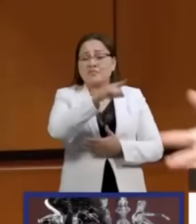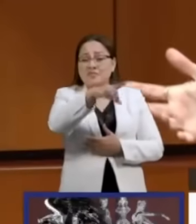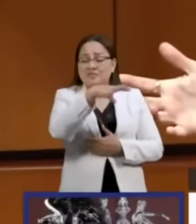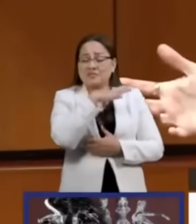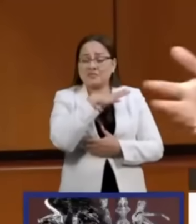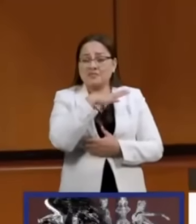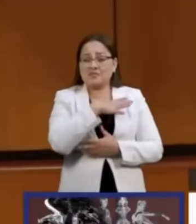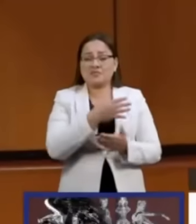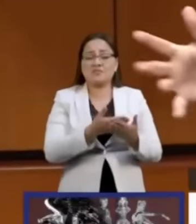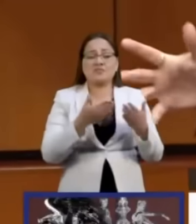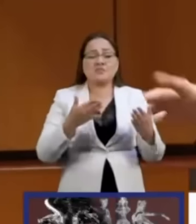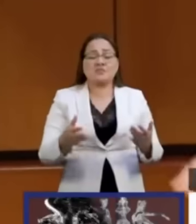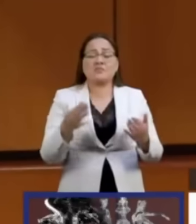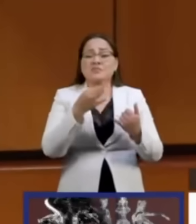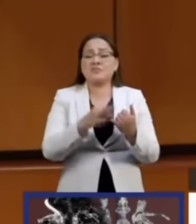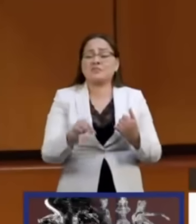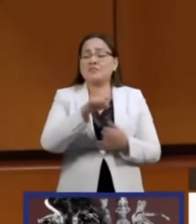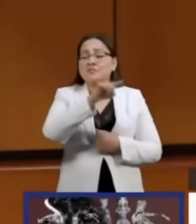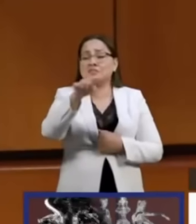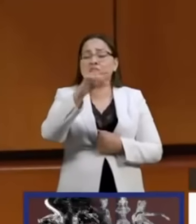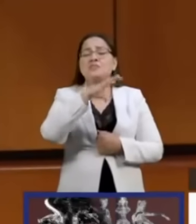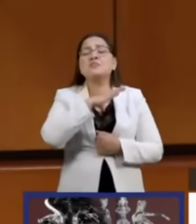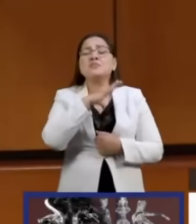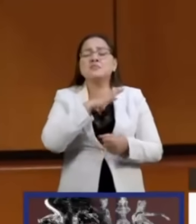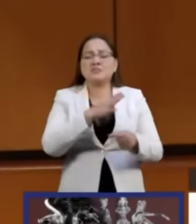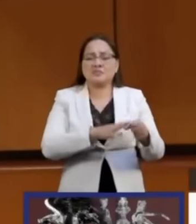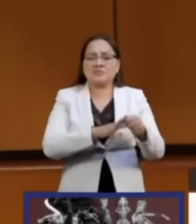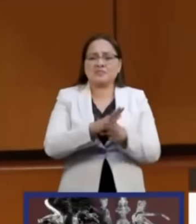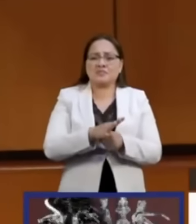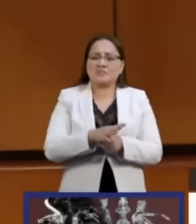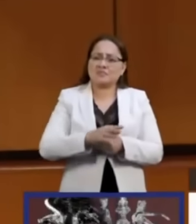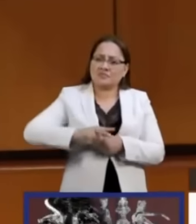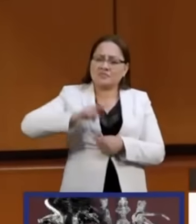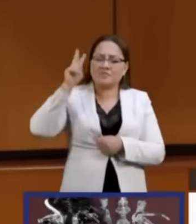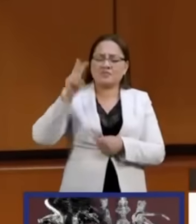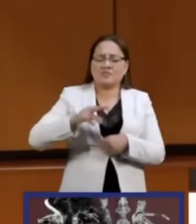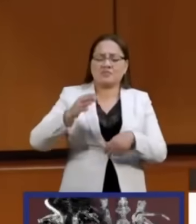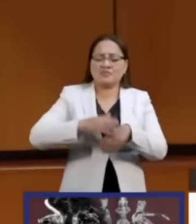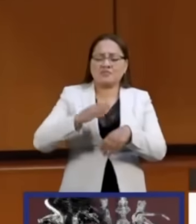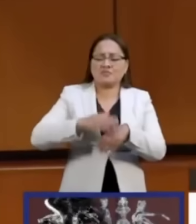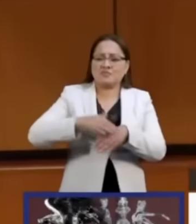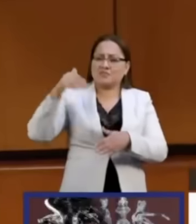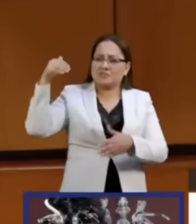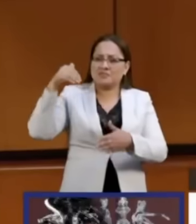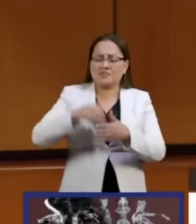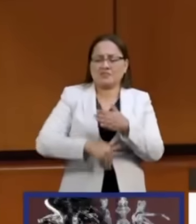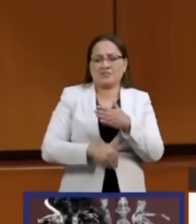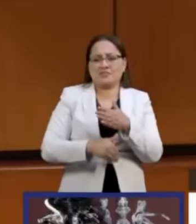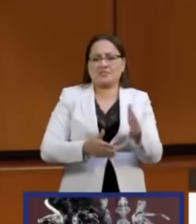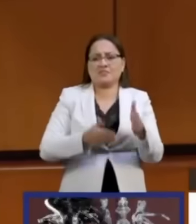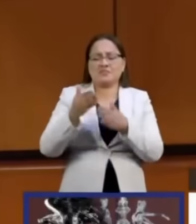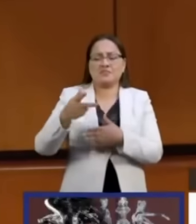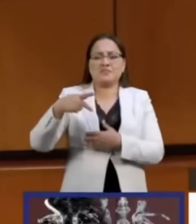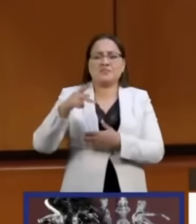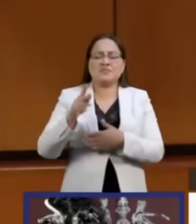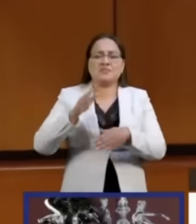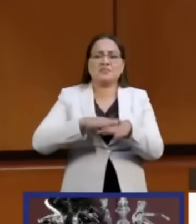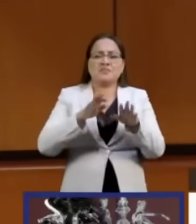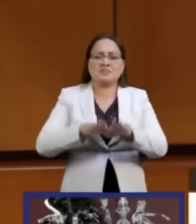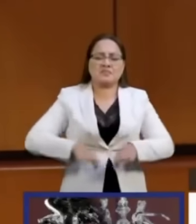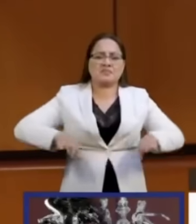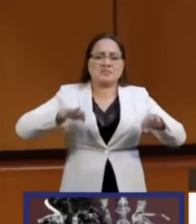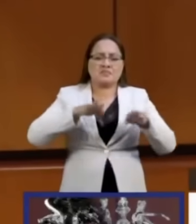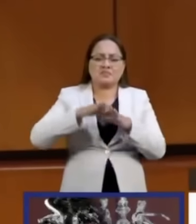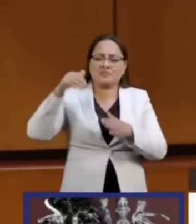Y finalmente lo que les queda es una derrota electoral, pero sobre todo una derrota